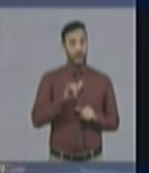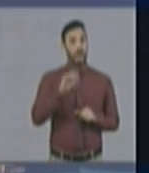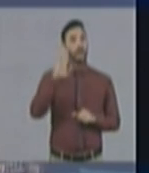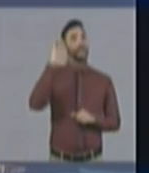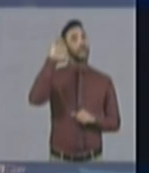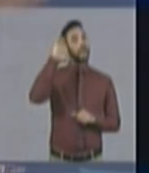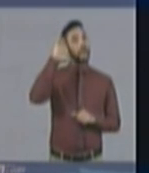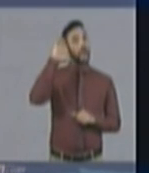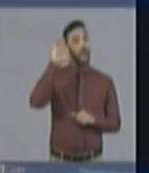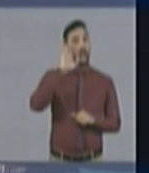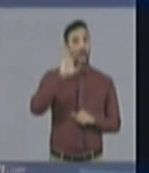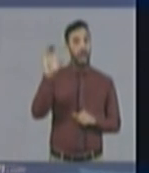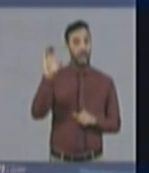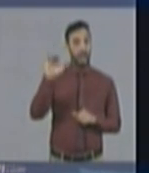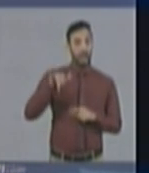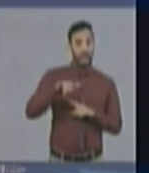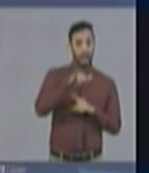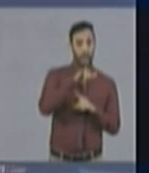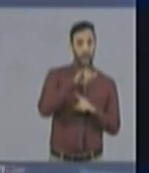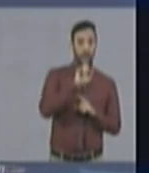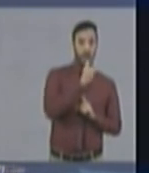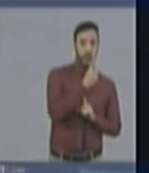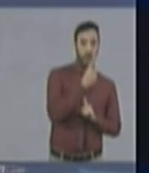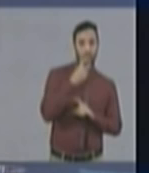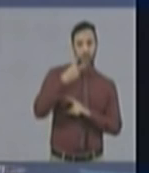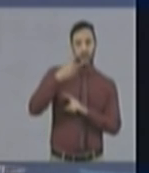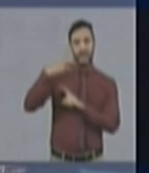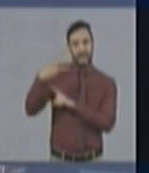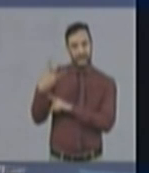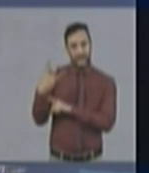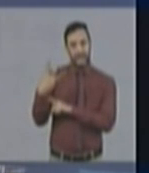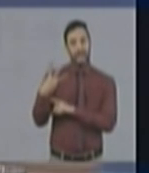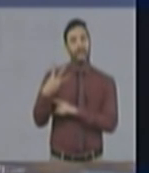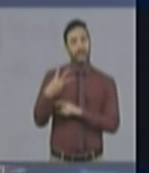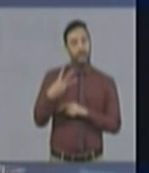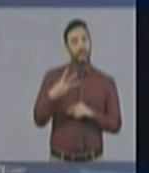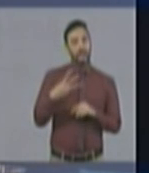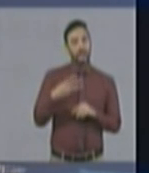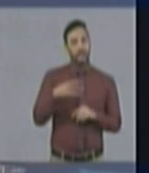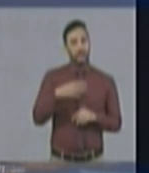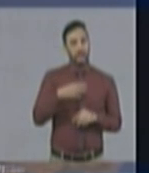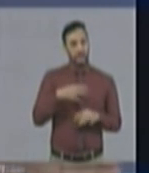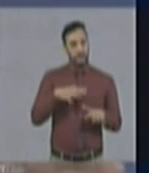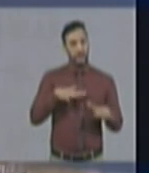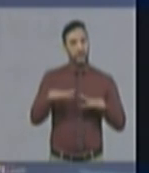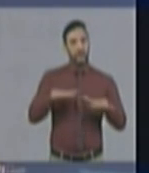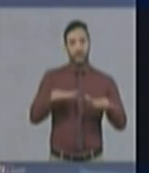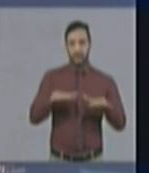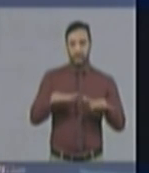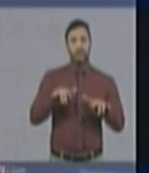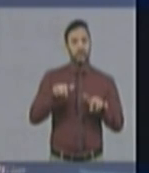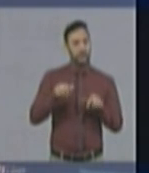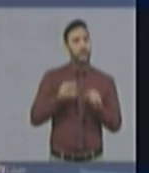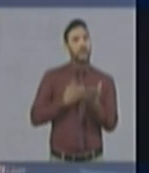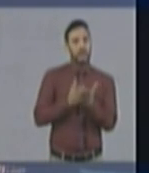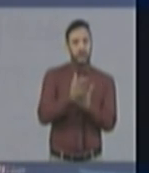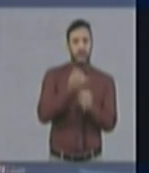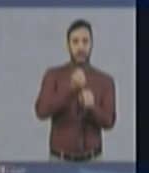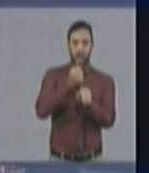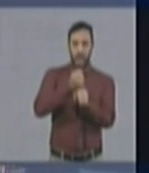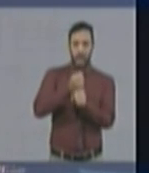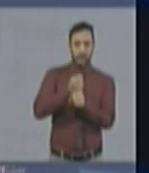aérea, tanto la 1, la 2 como la 3, están en operatividad, los vuelos